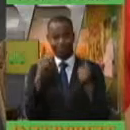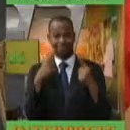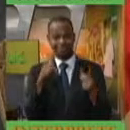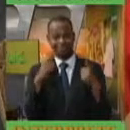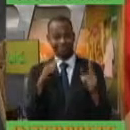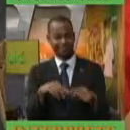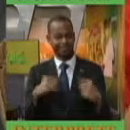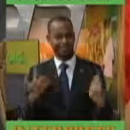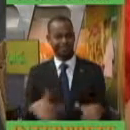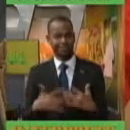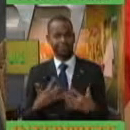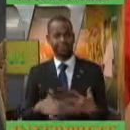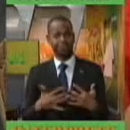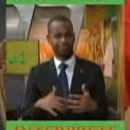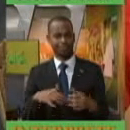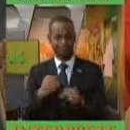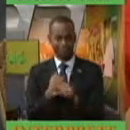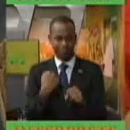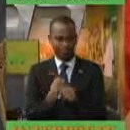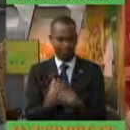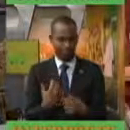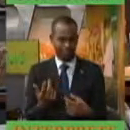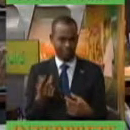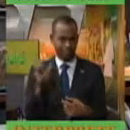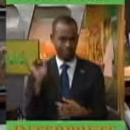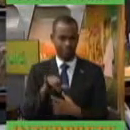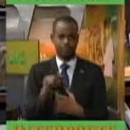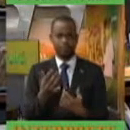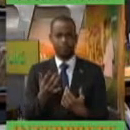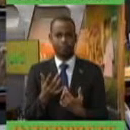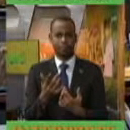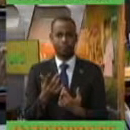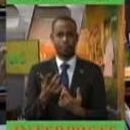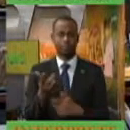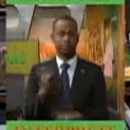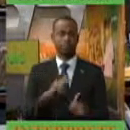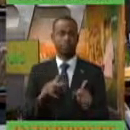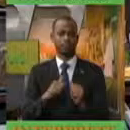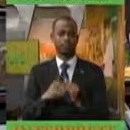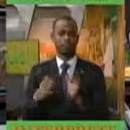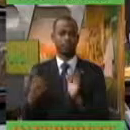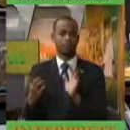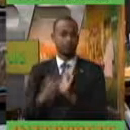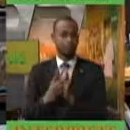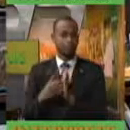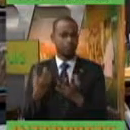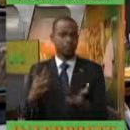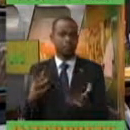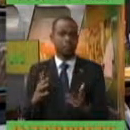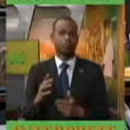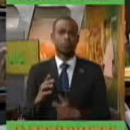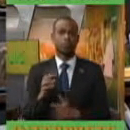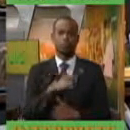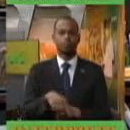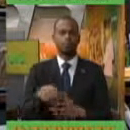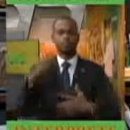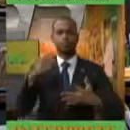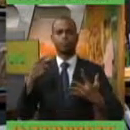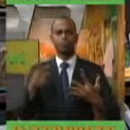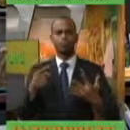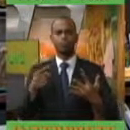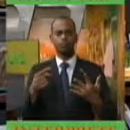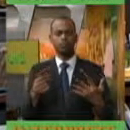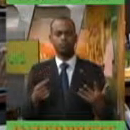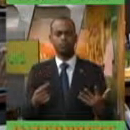cómo vamos trabajando, no solamente la parte de los levantamientos de las personas con discapacidad, los dispositivos, como